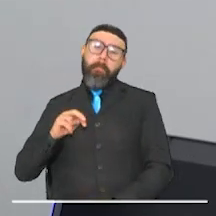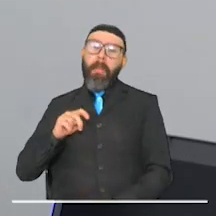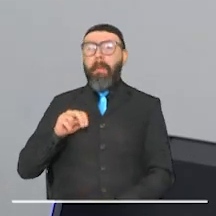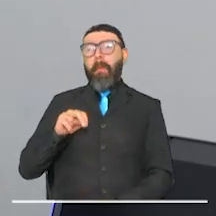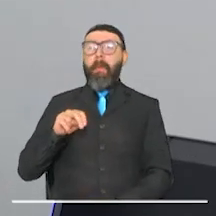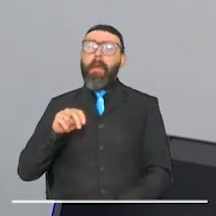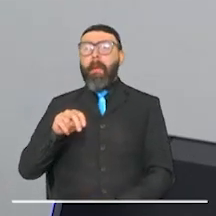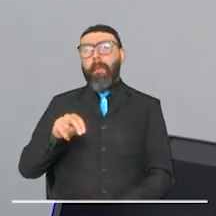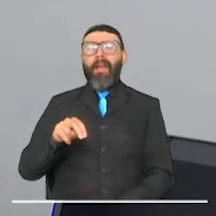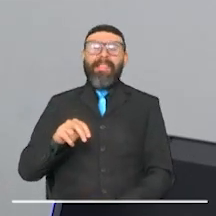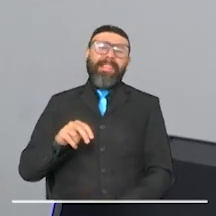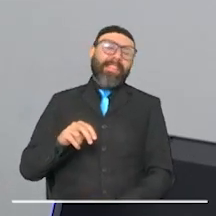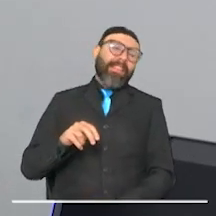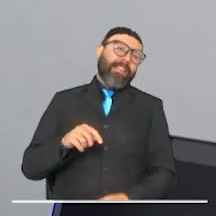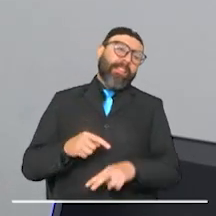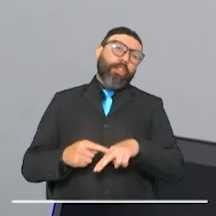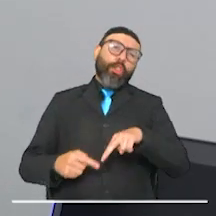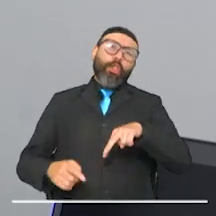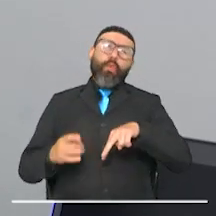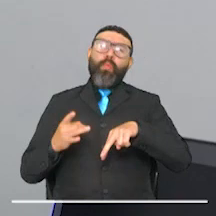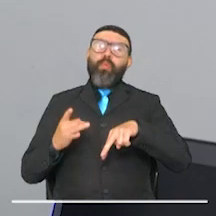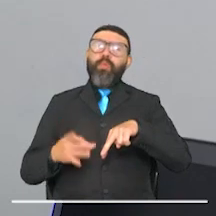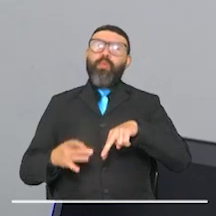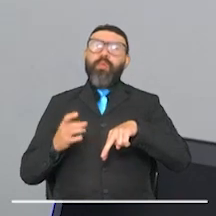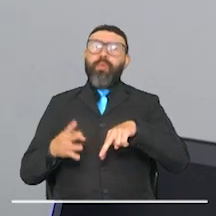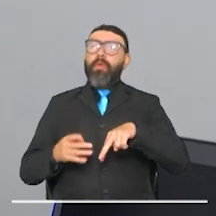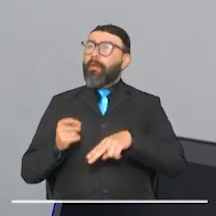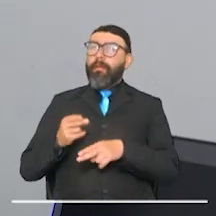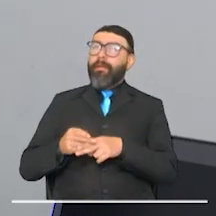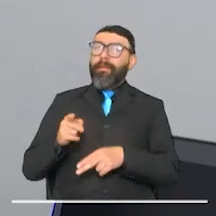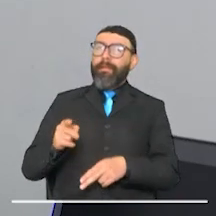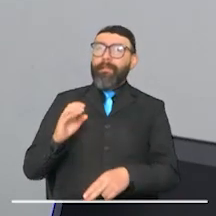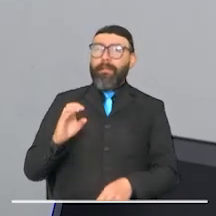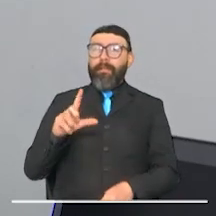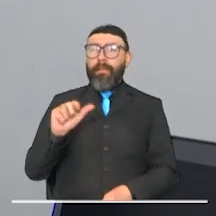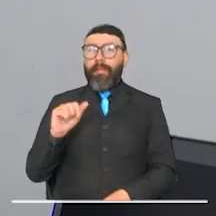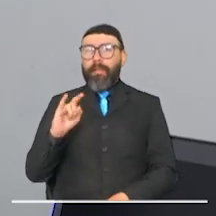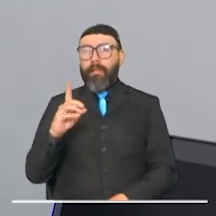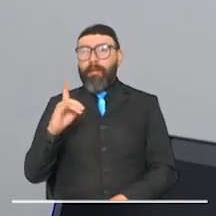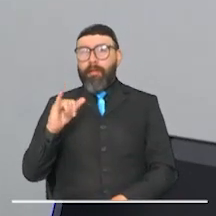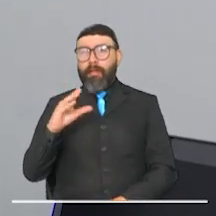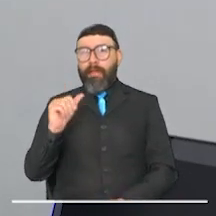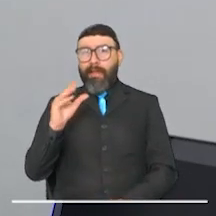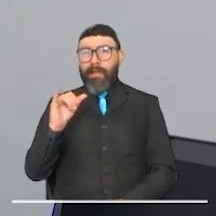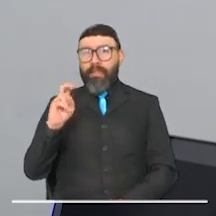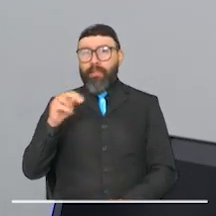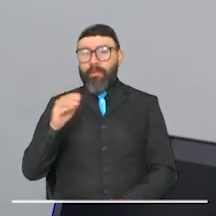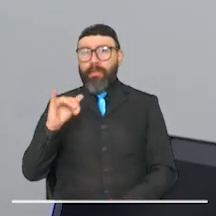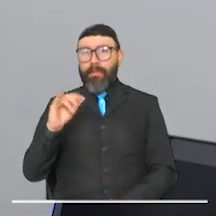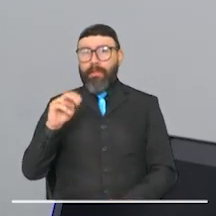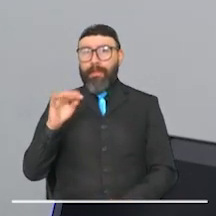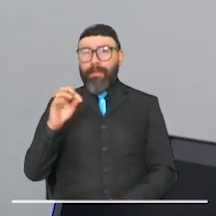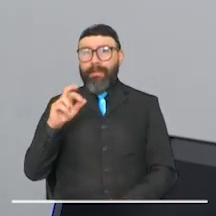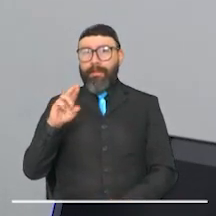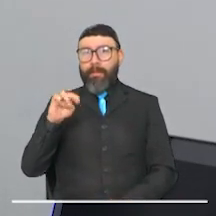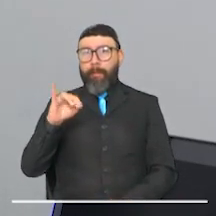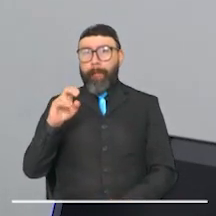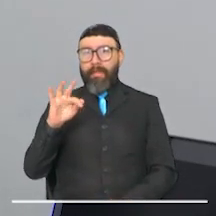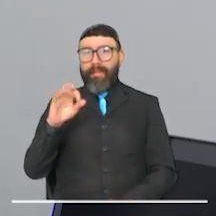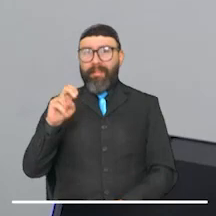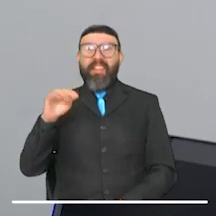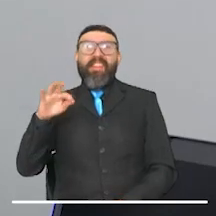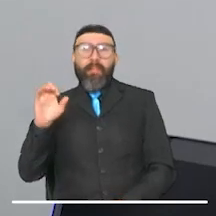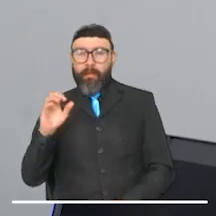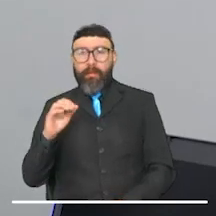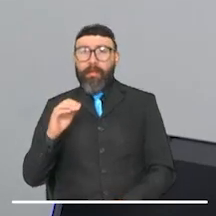y les duele las piernas es la más claudicación intermitente motivo de consulta doctor yo camino un rato y